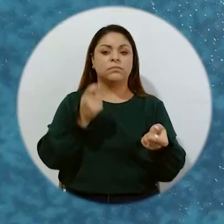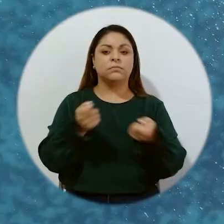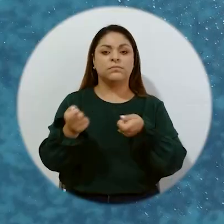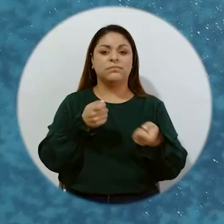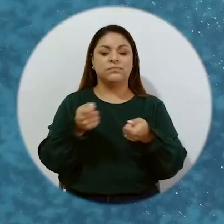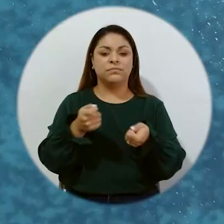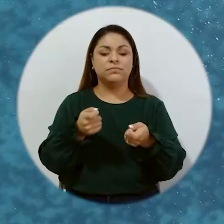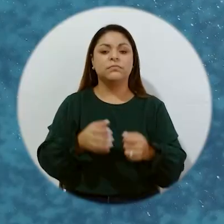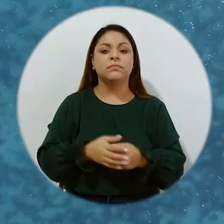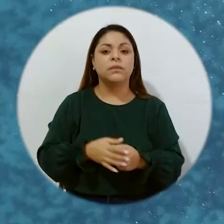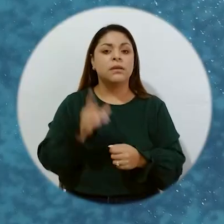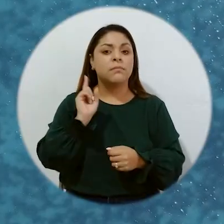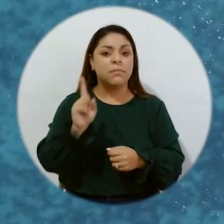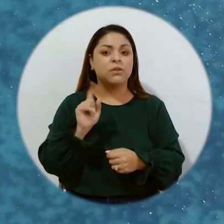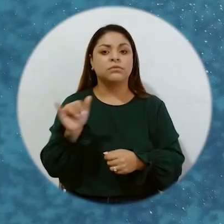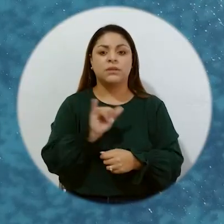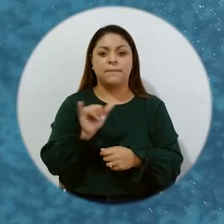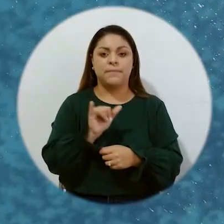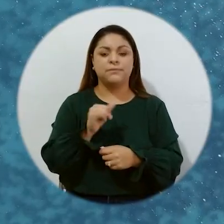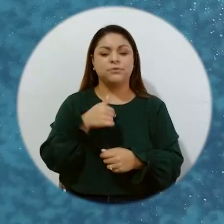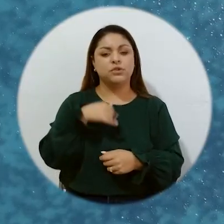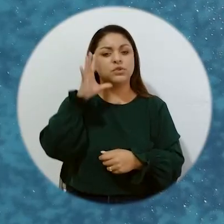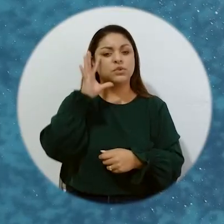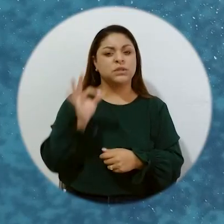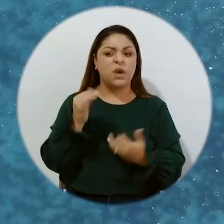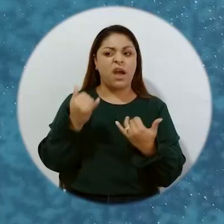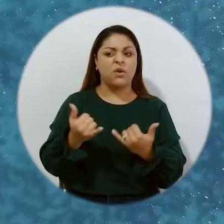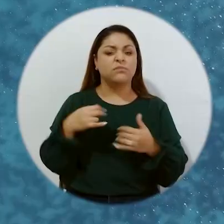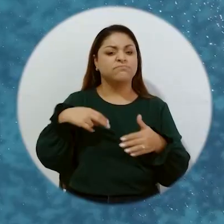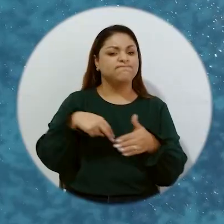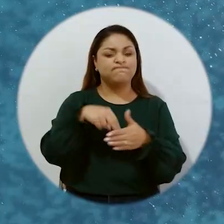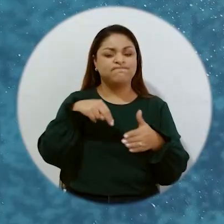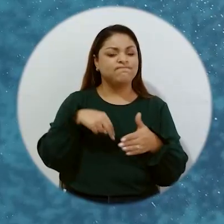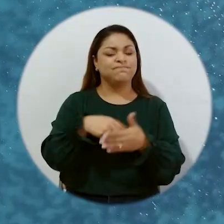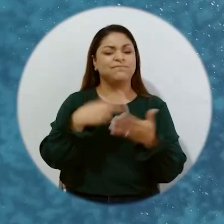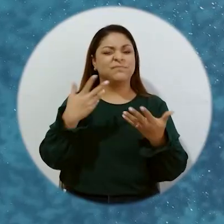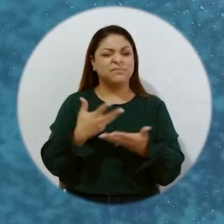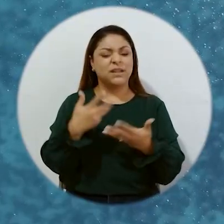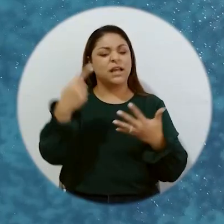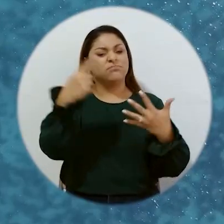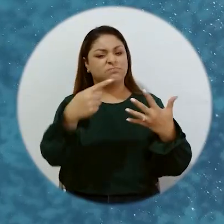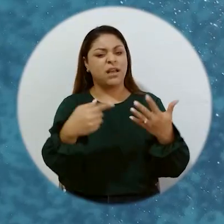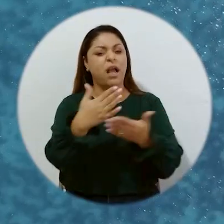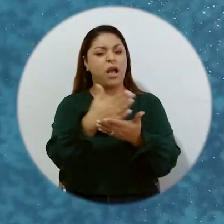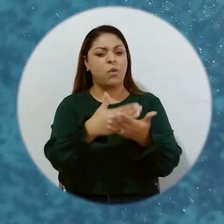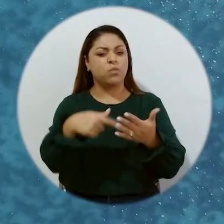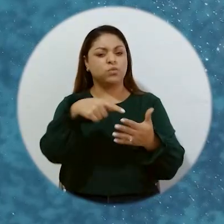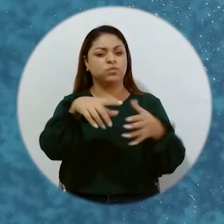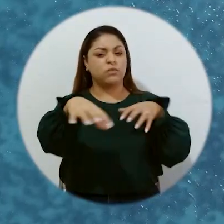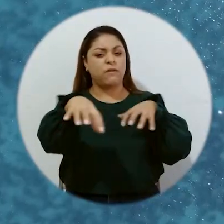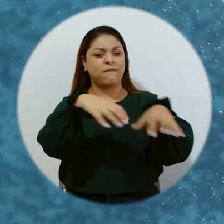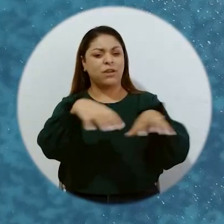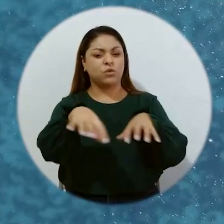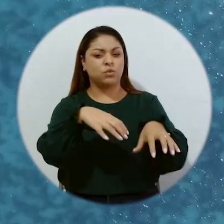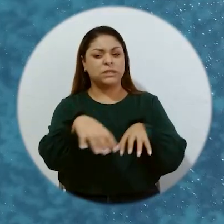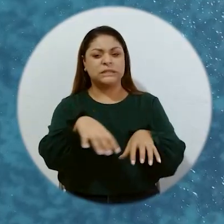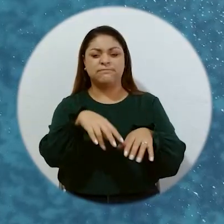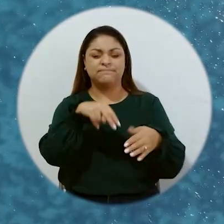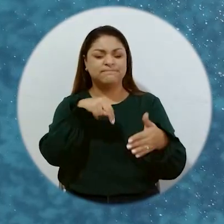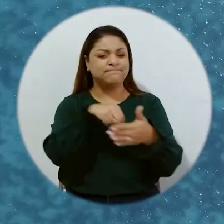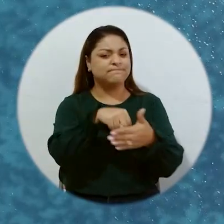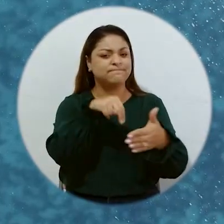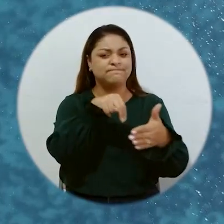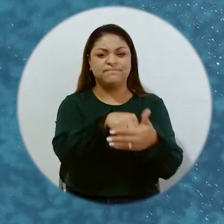la gobernanza de nuestros océanos. Pero sin embargo, creo que nos estamos tropezando con una serie de factores